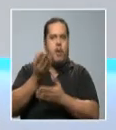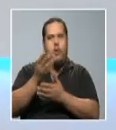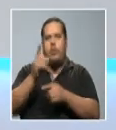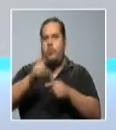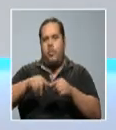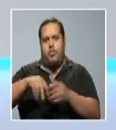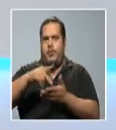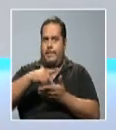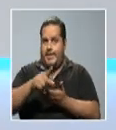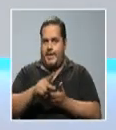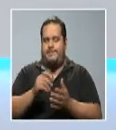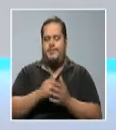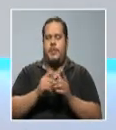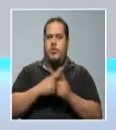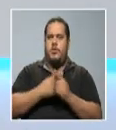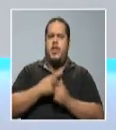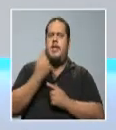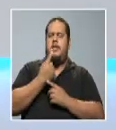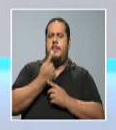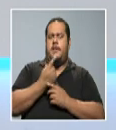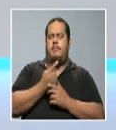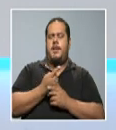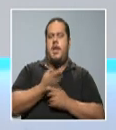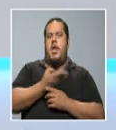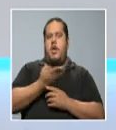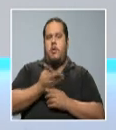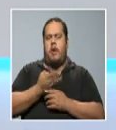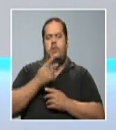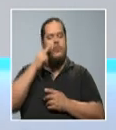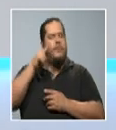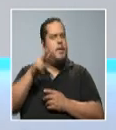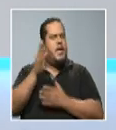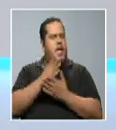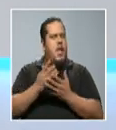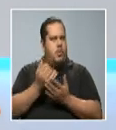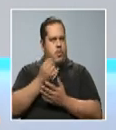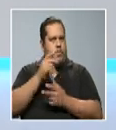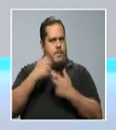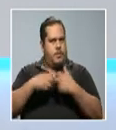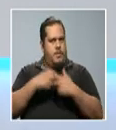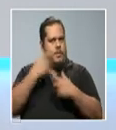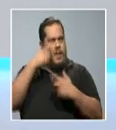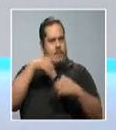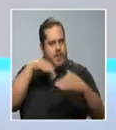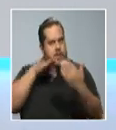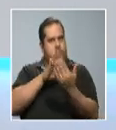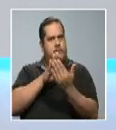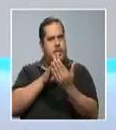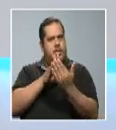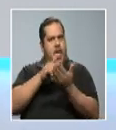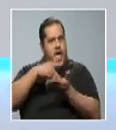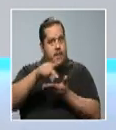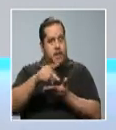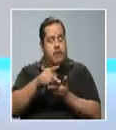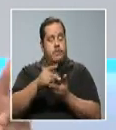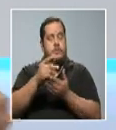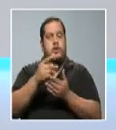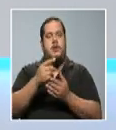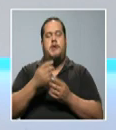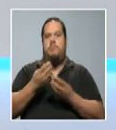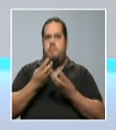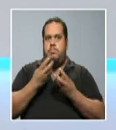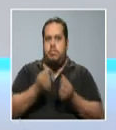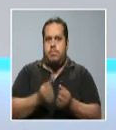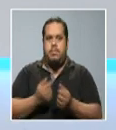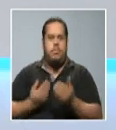recomendamos siempre es, en el momento en que se detecte que hay alguna dificultad para hacerle frente a la obligación, inmediatamente acercarse